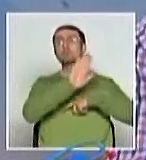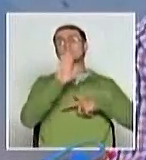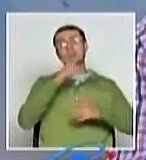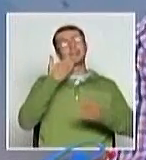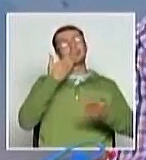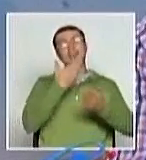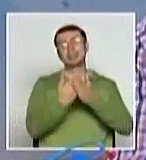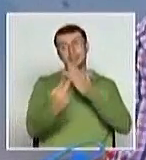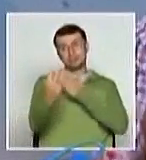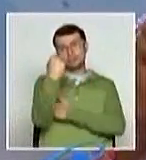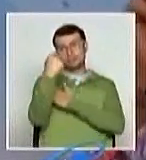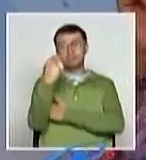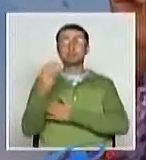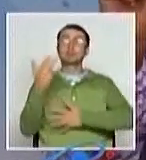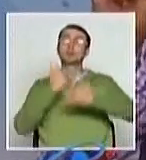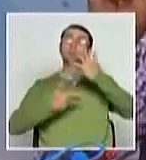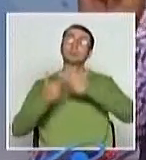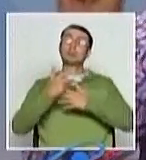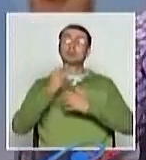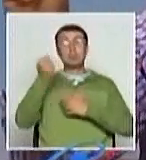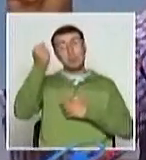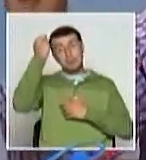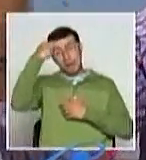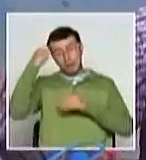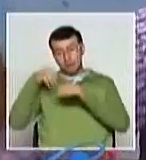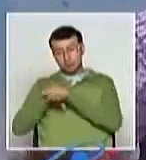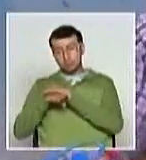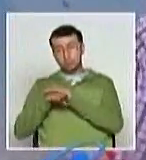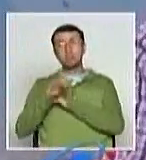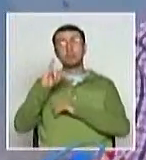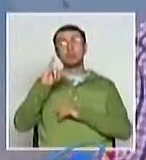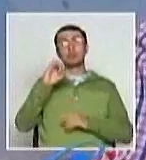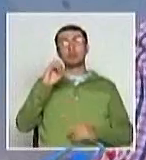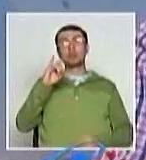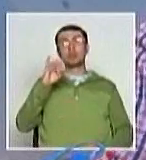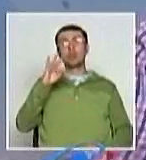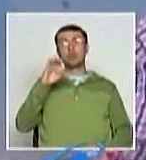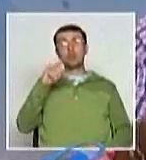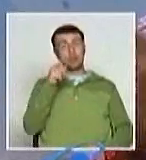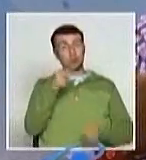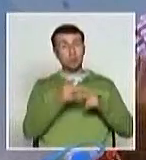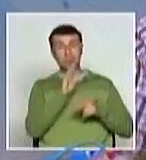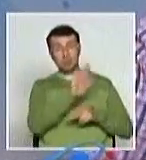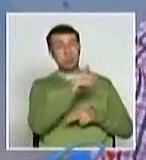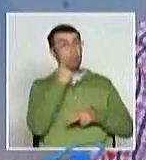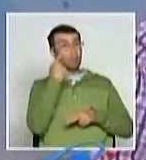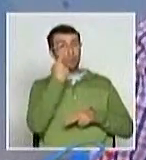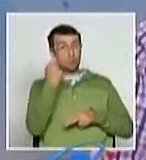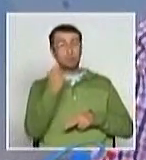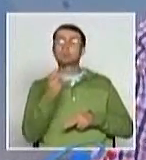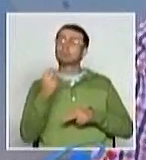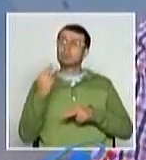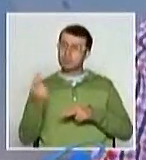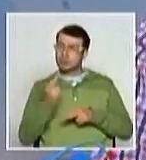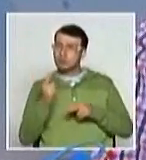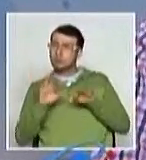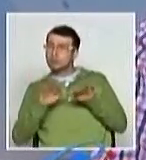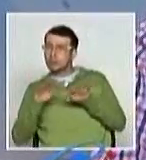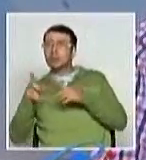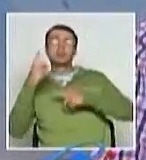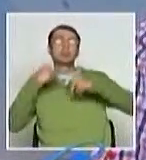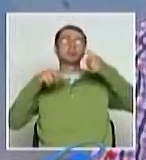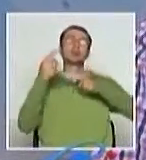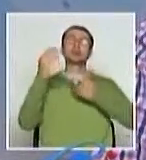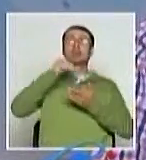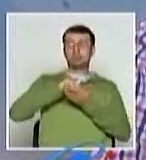por compartir este espacio queda grabado en YouTube buscando Jorge Enrique rojas quiceno para que que lo puedan repetir y revisar la página doctor